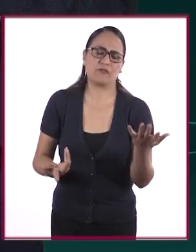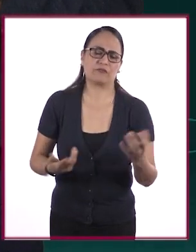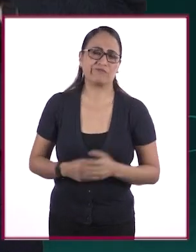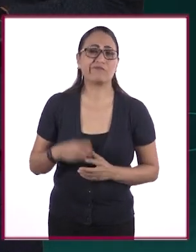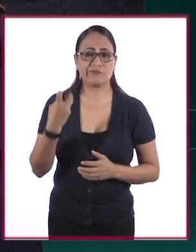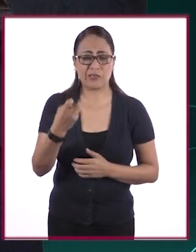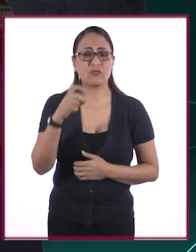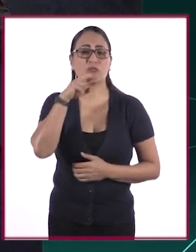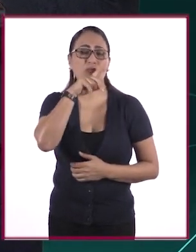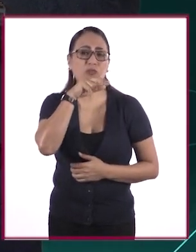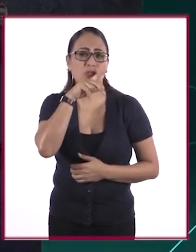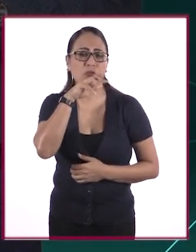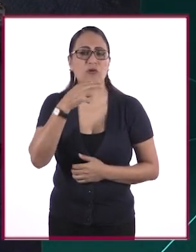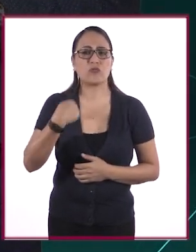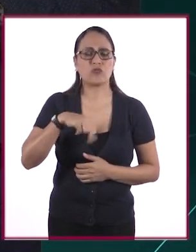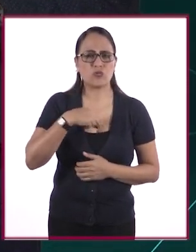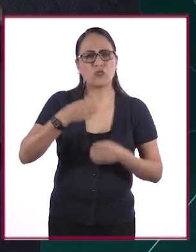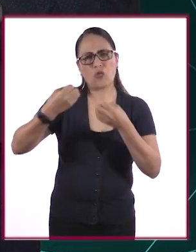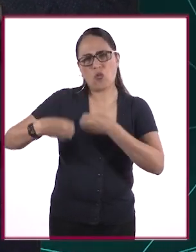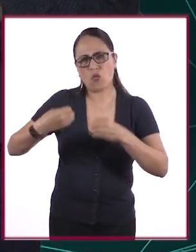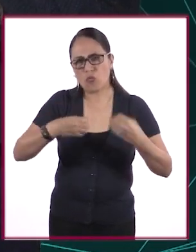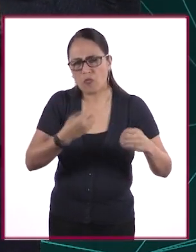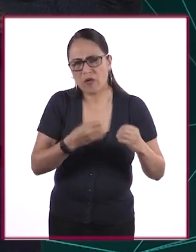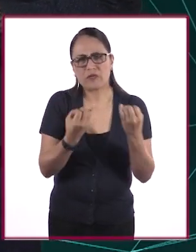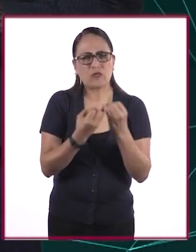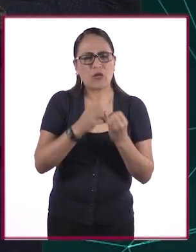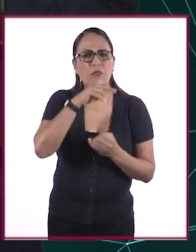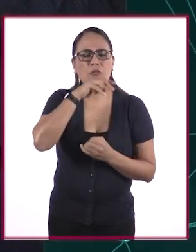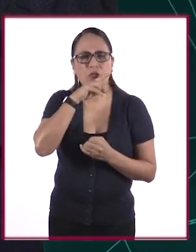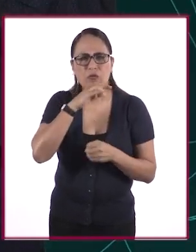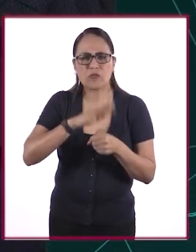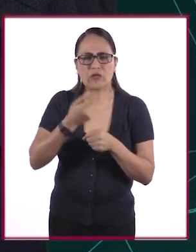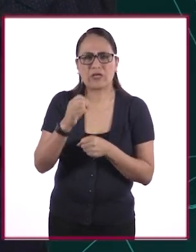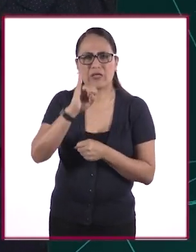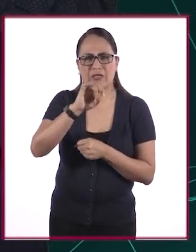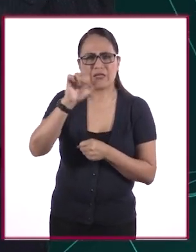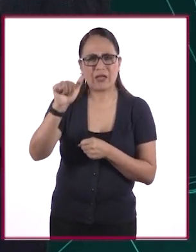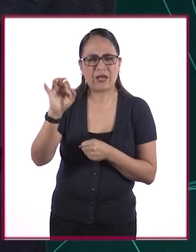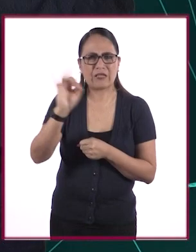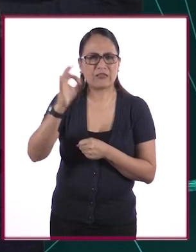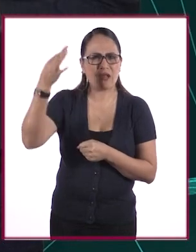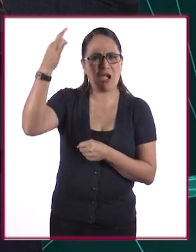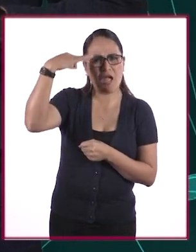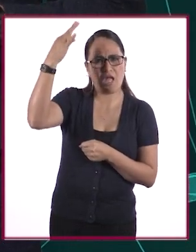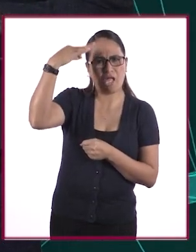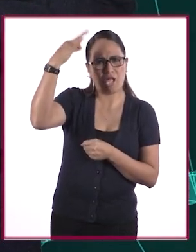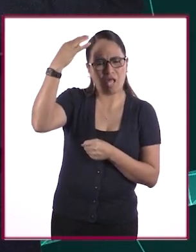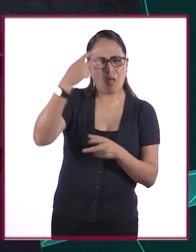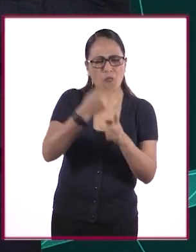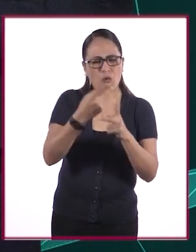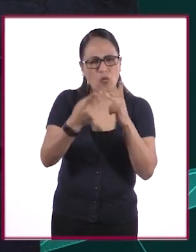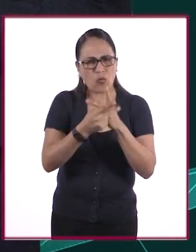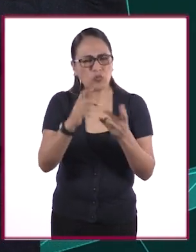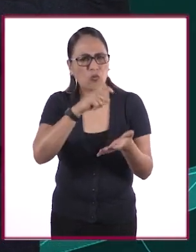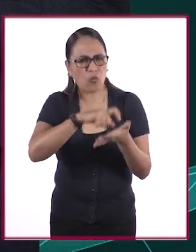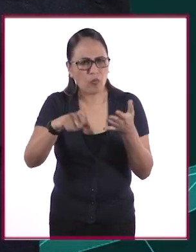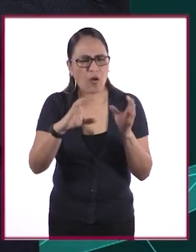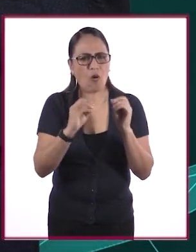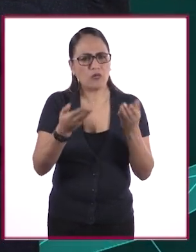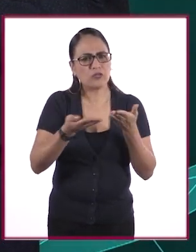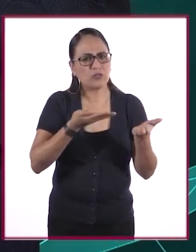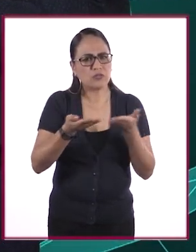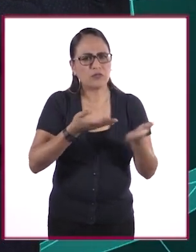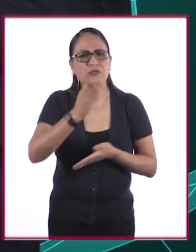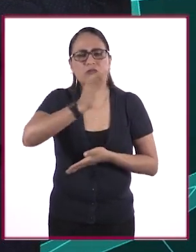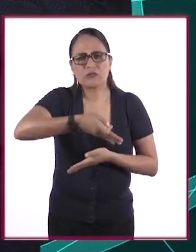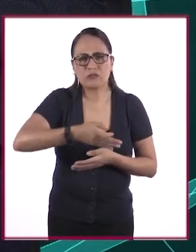y ocupados, ya que la inteligencia artificial nos conoce tan bien que puede persuadirnos para consumir cierto producto o servicio.